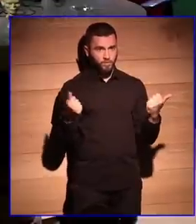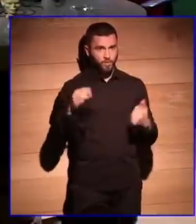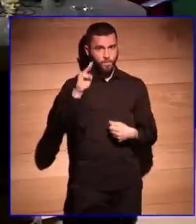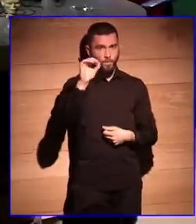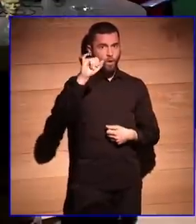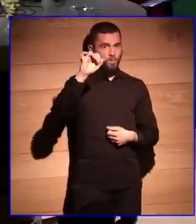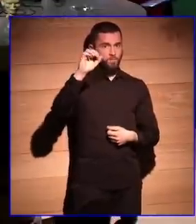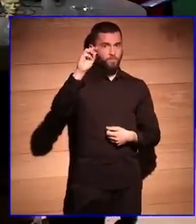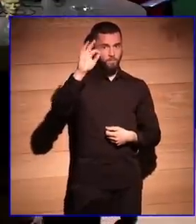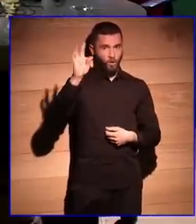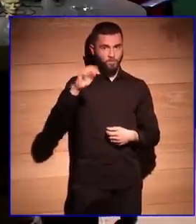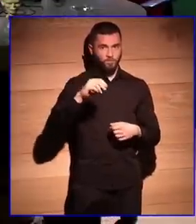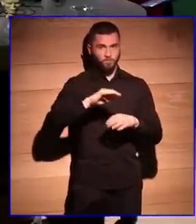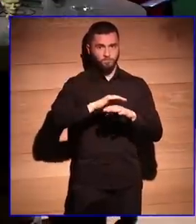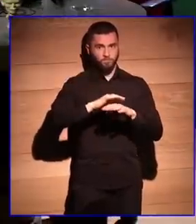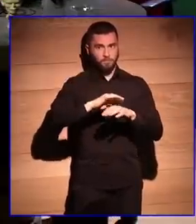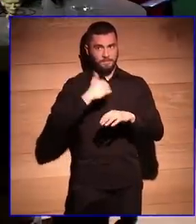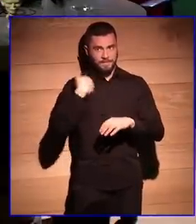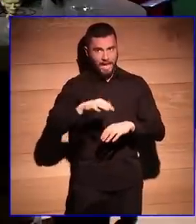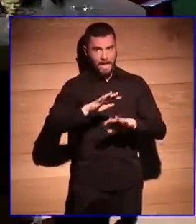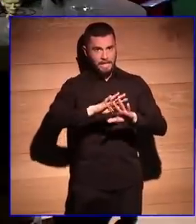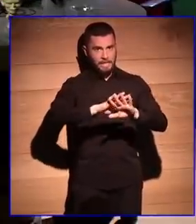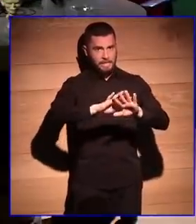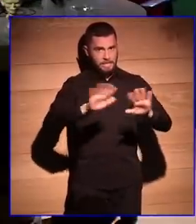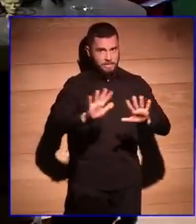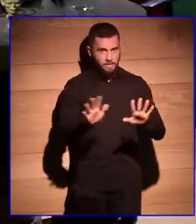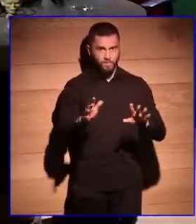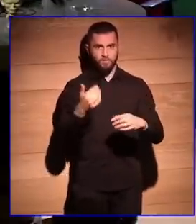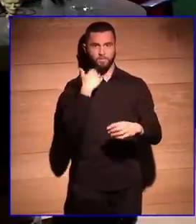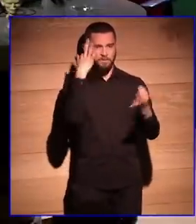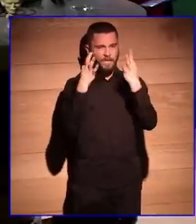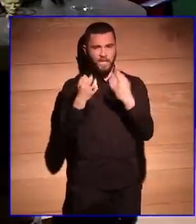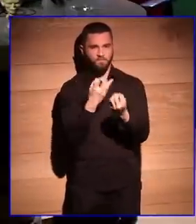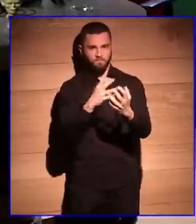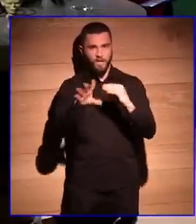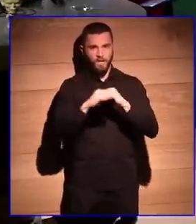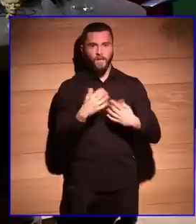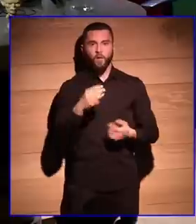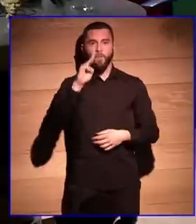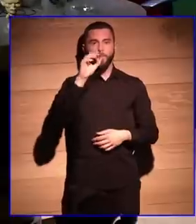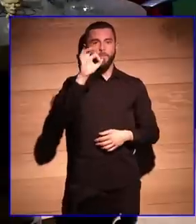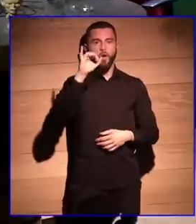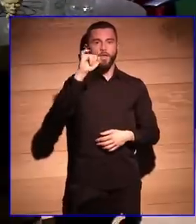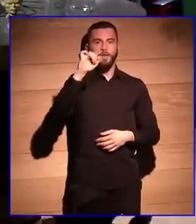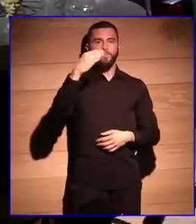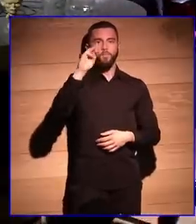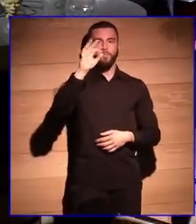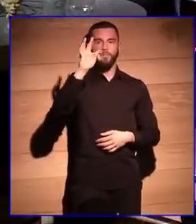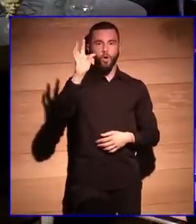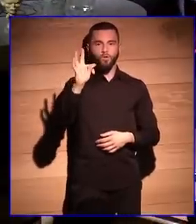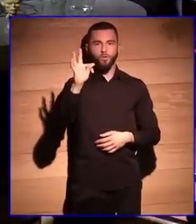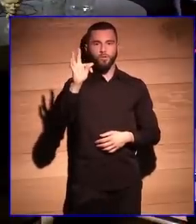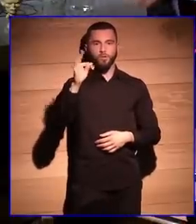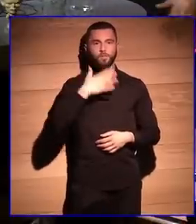Javi, ya, y cerramos arribita de todo. Unas pinceladas. ¿Por qué te gusta Pol Pot, Javi? Pol Pot es, para mí, es